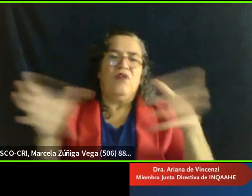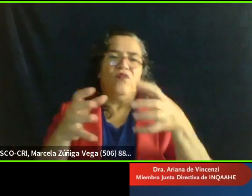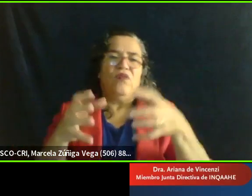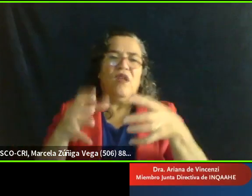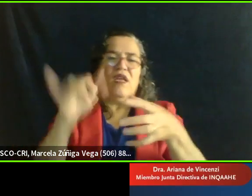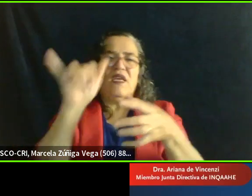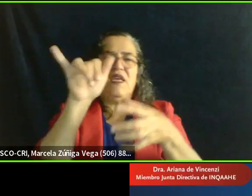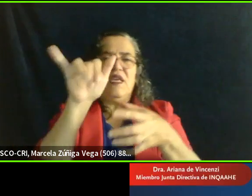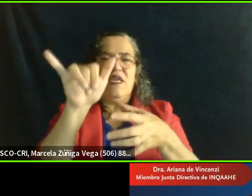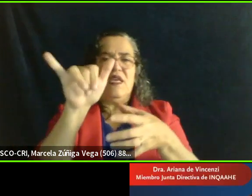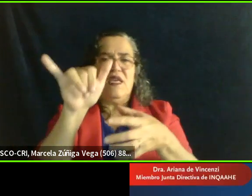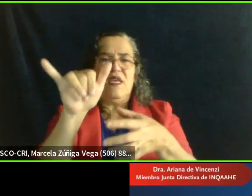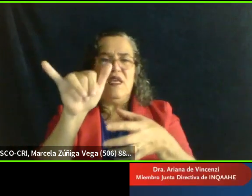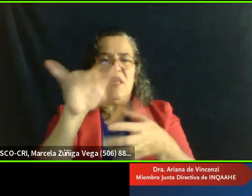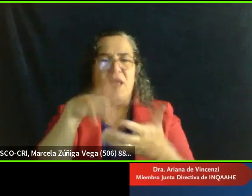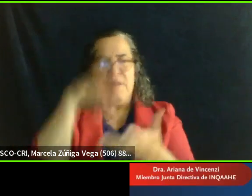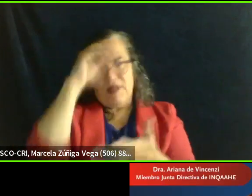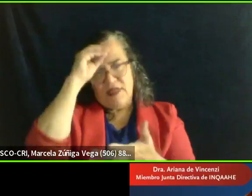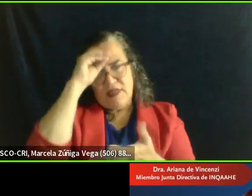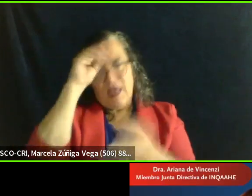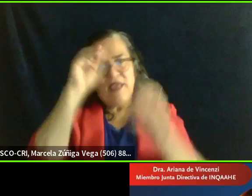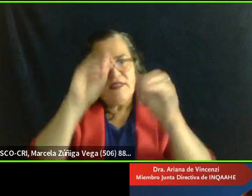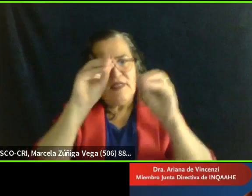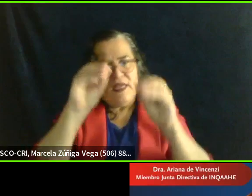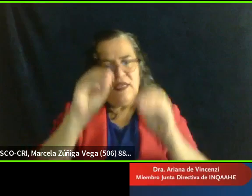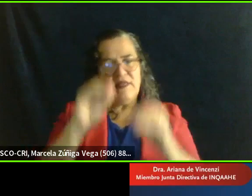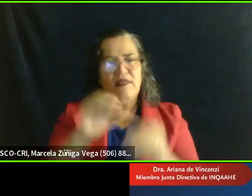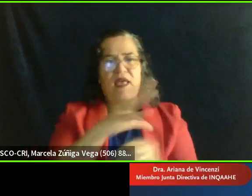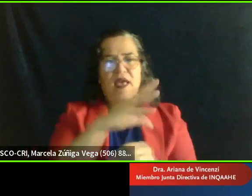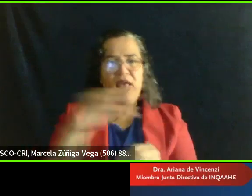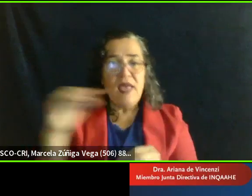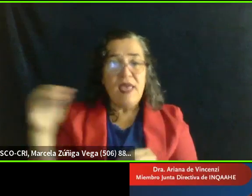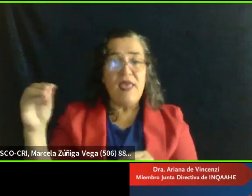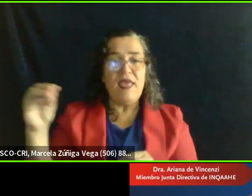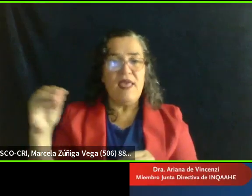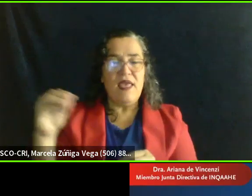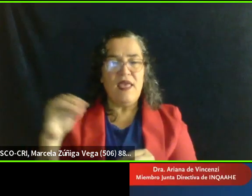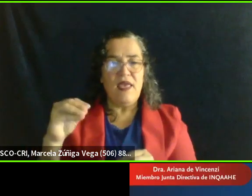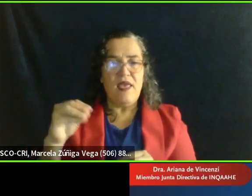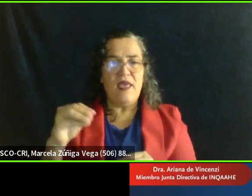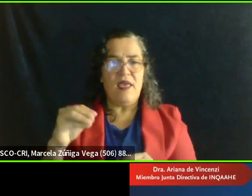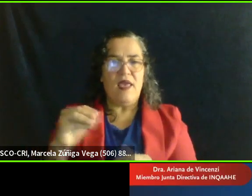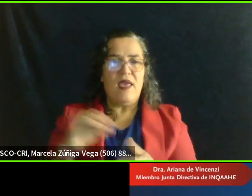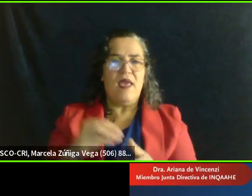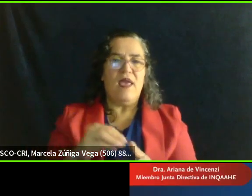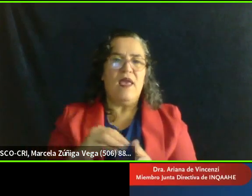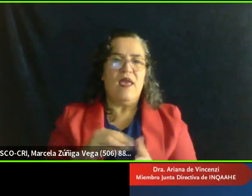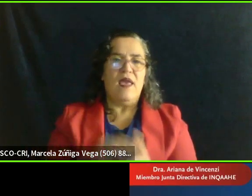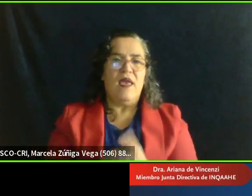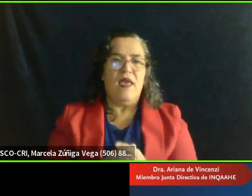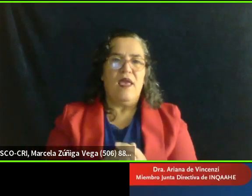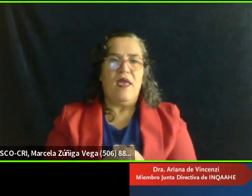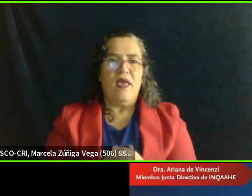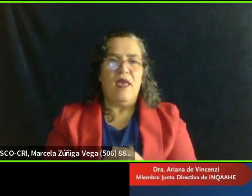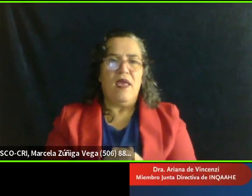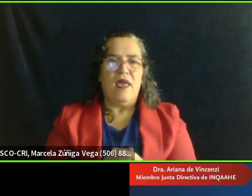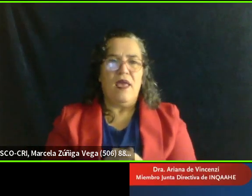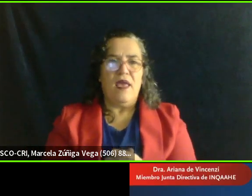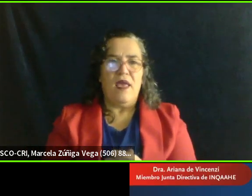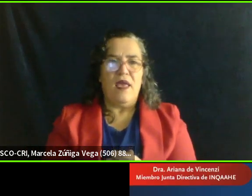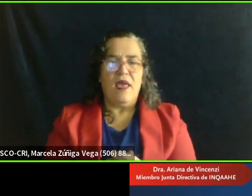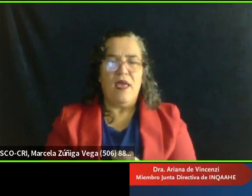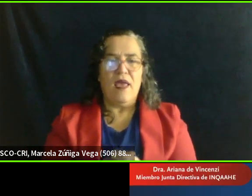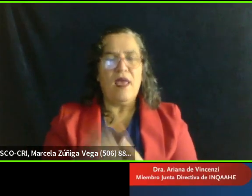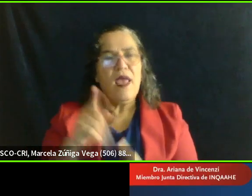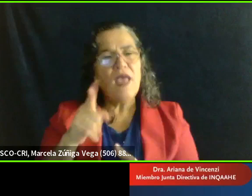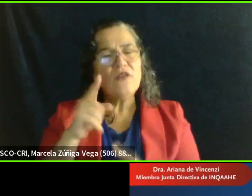y aprendizaje. Son dos procesos. Y no necesariamente porque alguien enseña va a haber otro que aprenda. El aprendizaje es un proceso